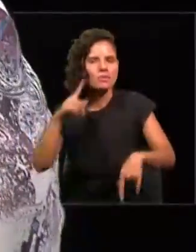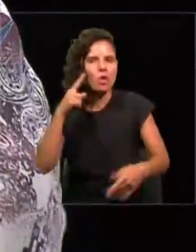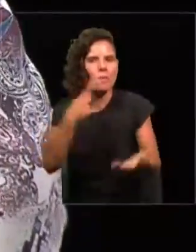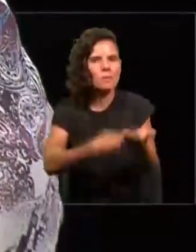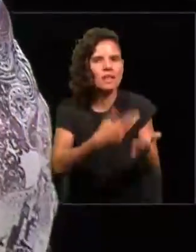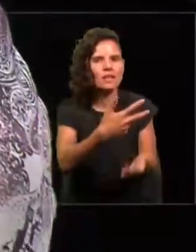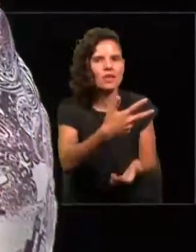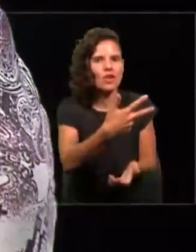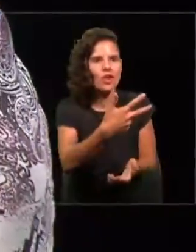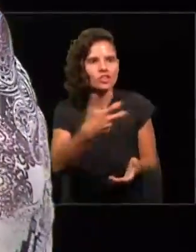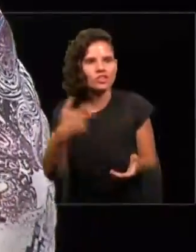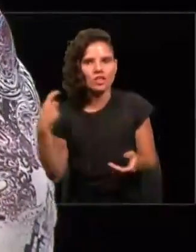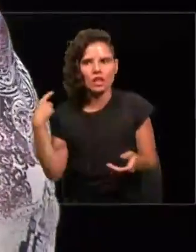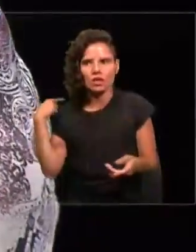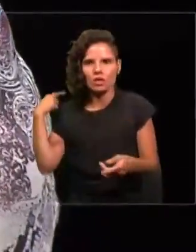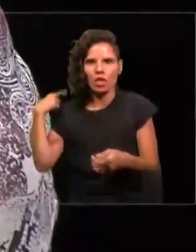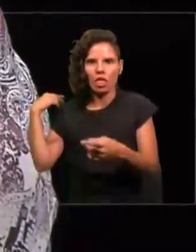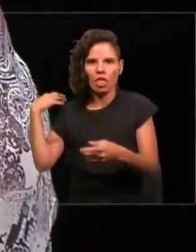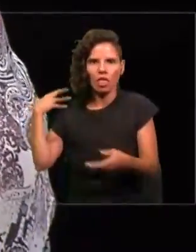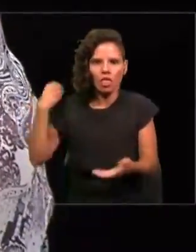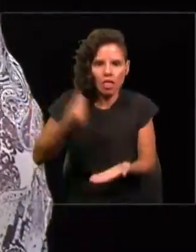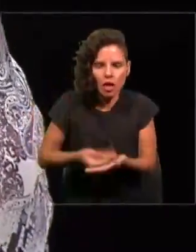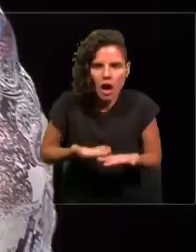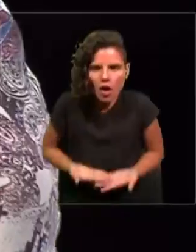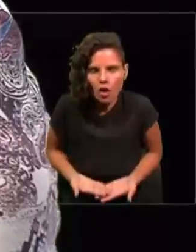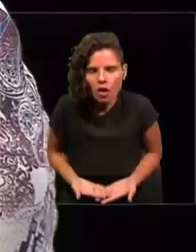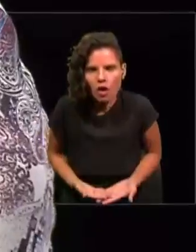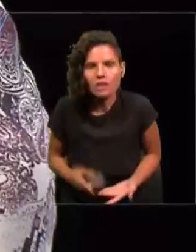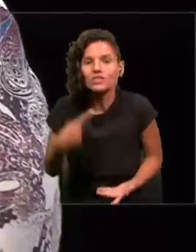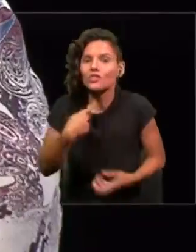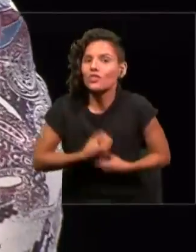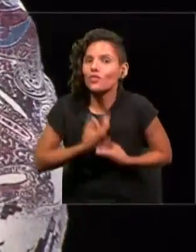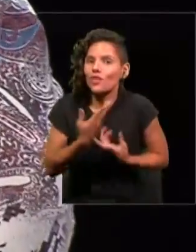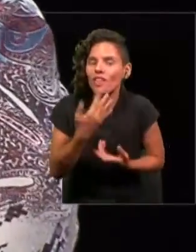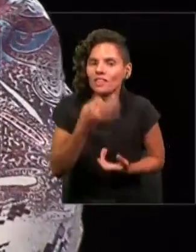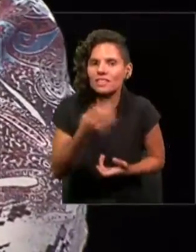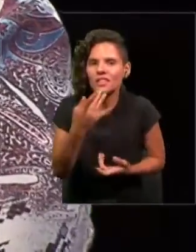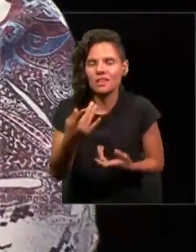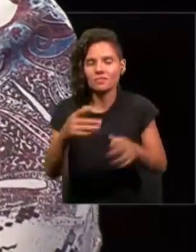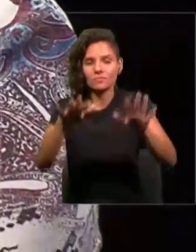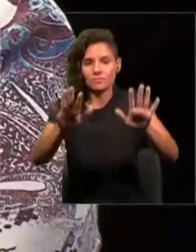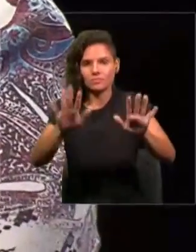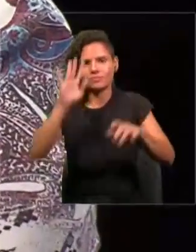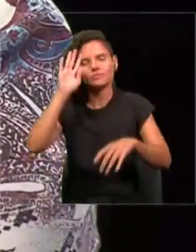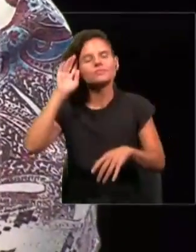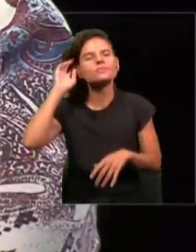En fin, lo que quiero manifestarles es que la naturaleza